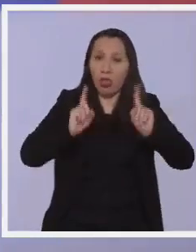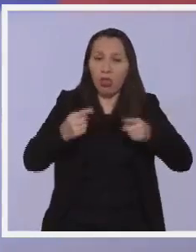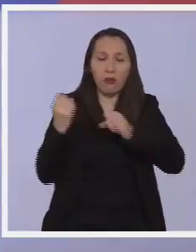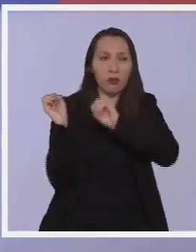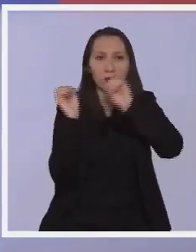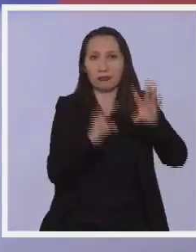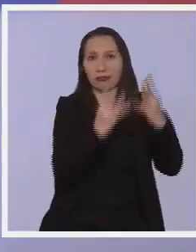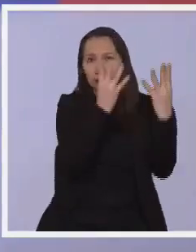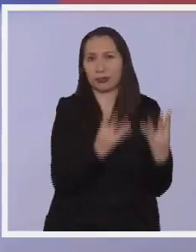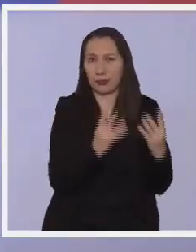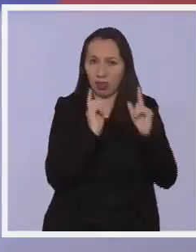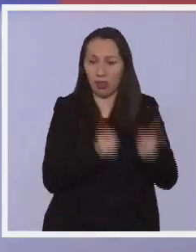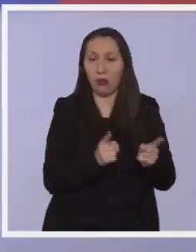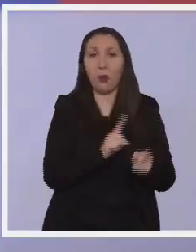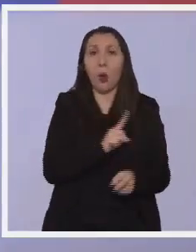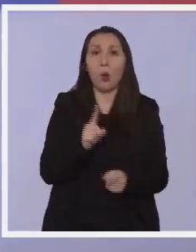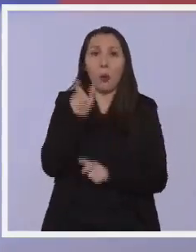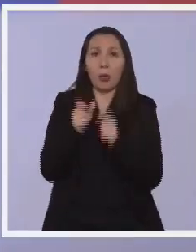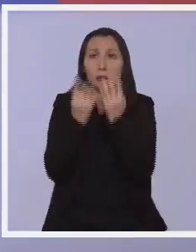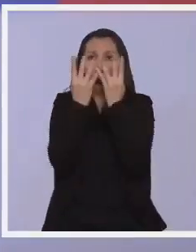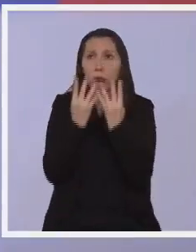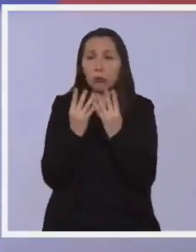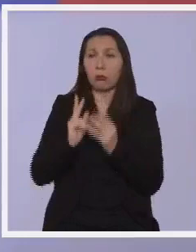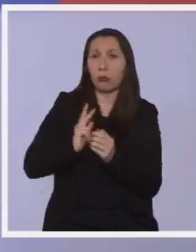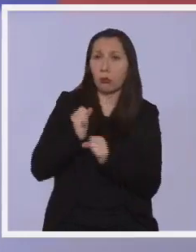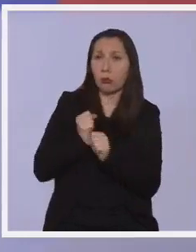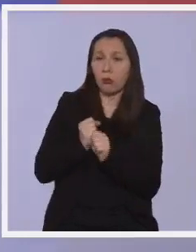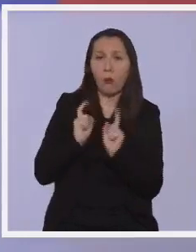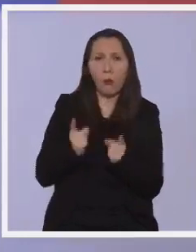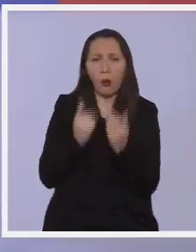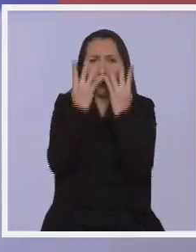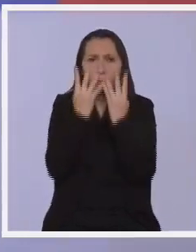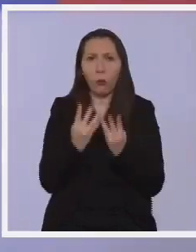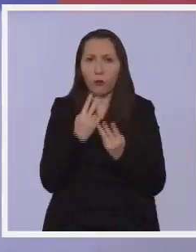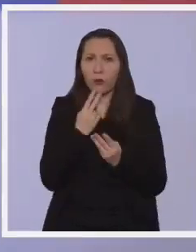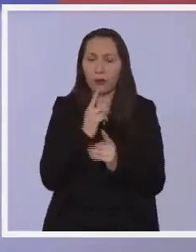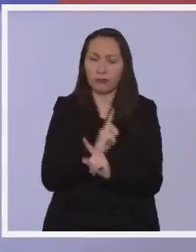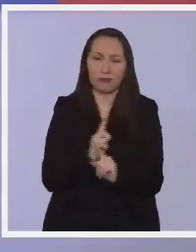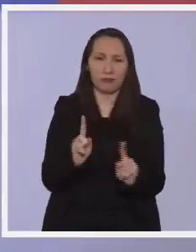encerrados, no las personas honestas y trabajadoras.